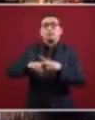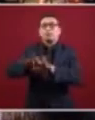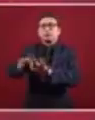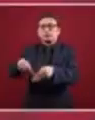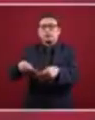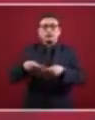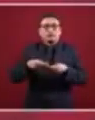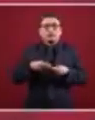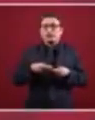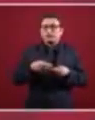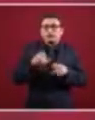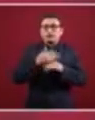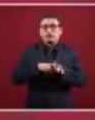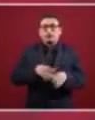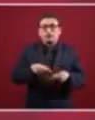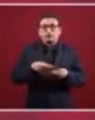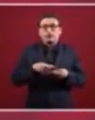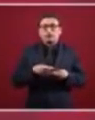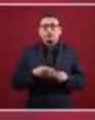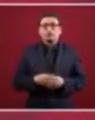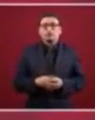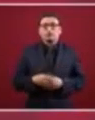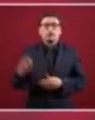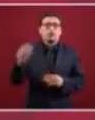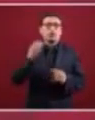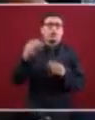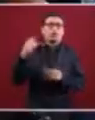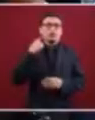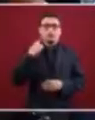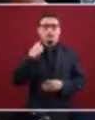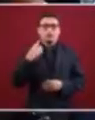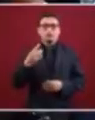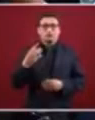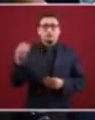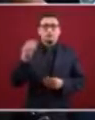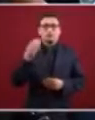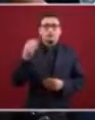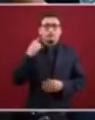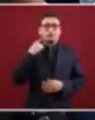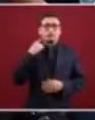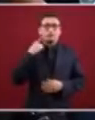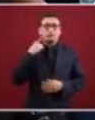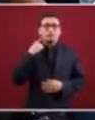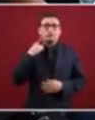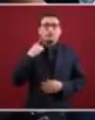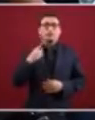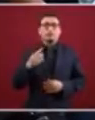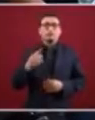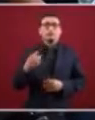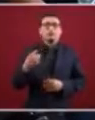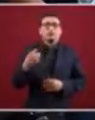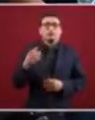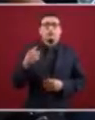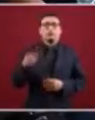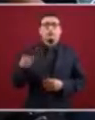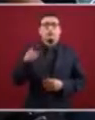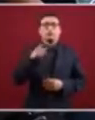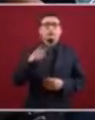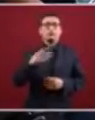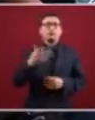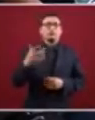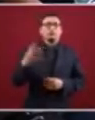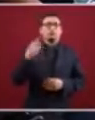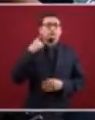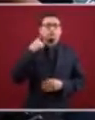la que recibieron. Con todo respeto, ¿quién le mintió al secretario para que saliera a dar ese